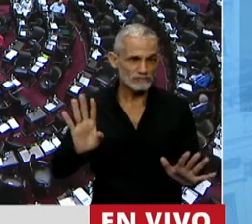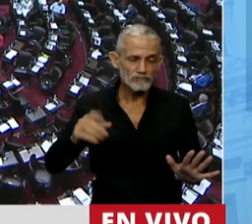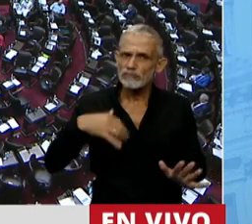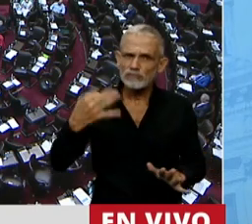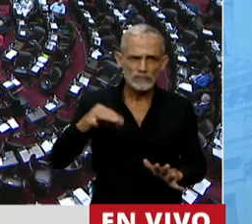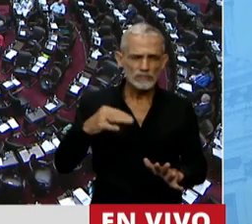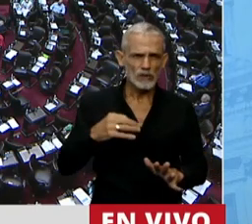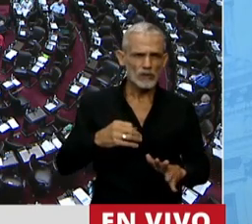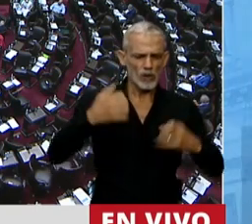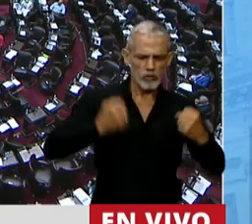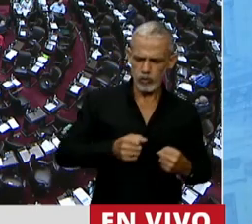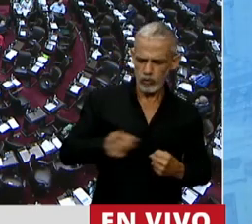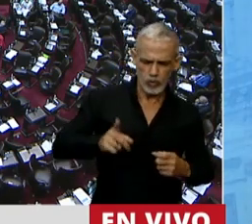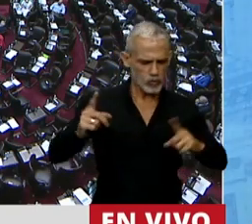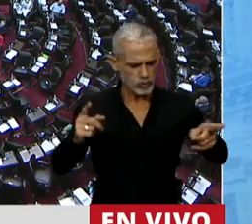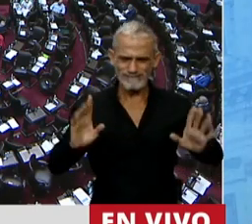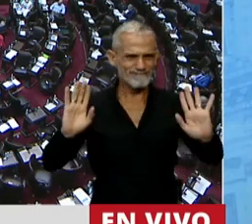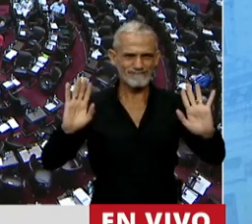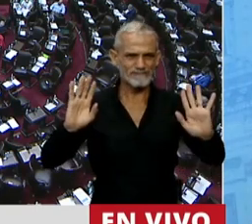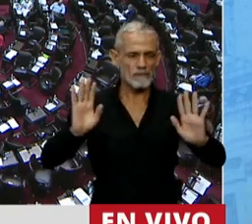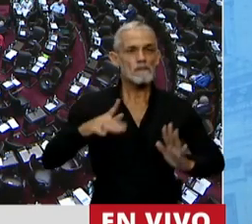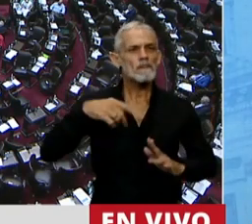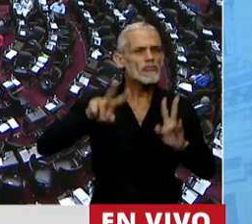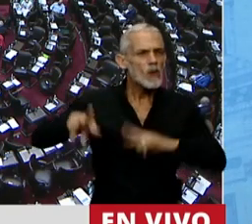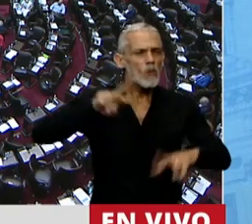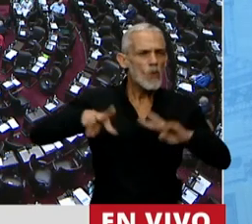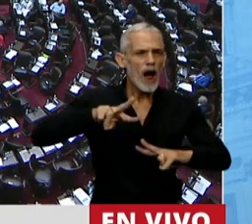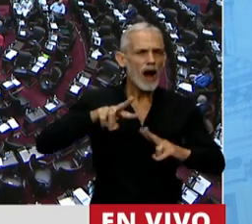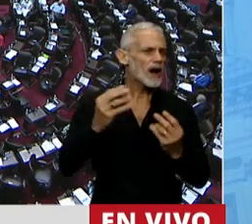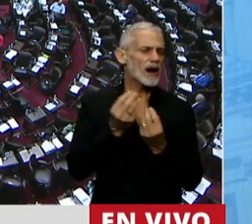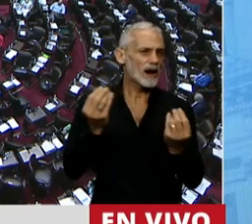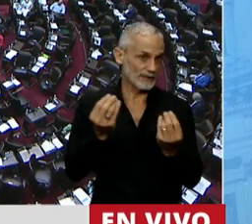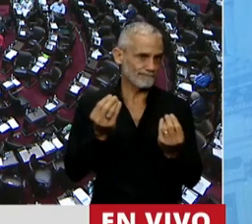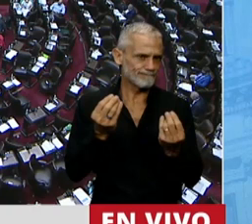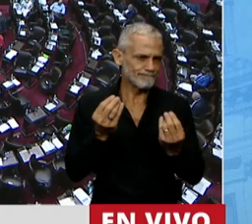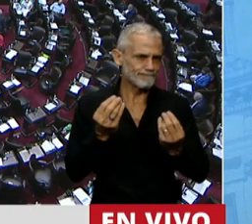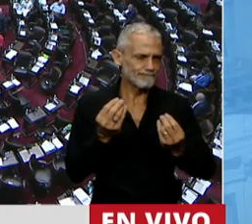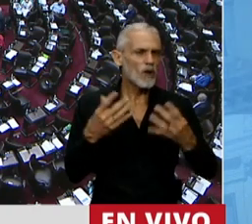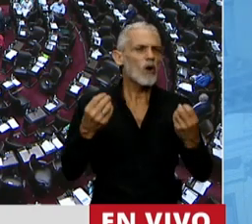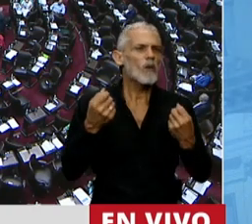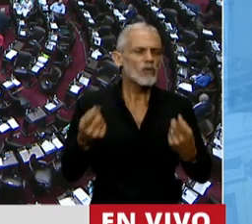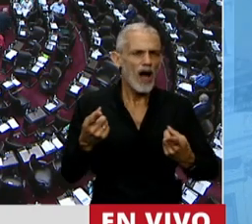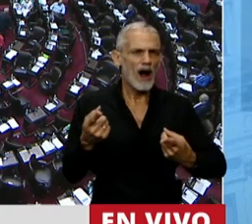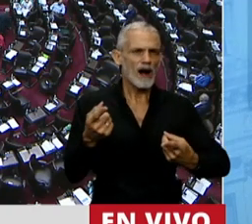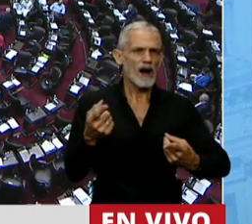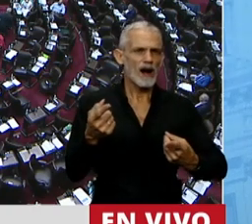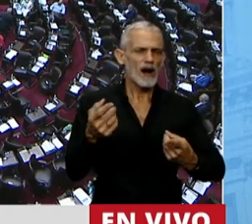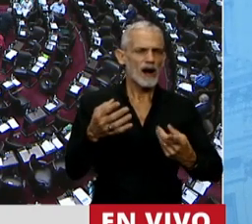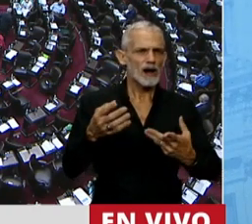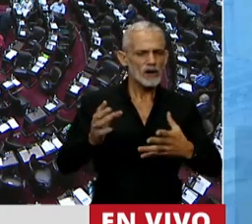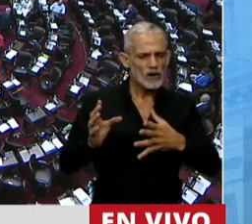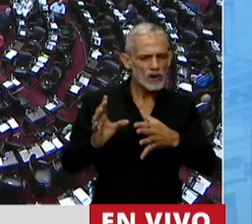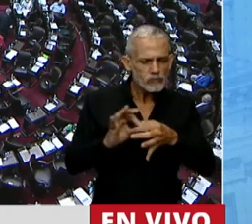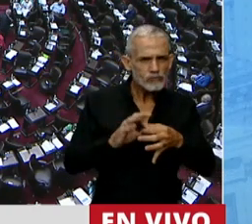evitarse posturas radicales. Lo que hay que buscar, sobre todo, es cómo asegurar el despliegue que lleva